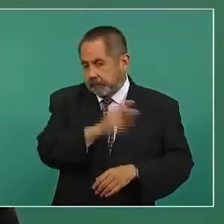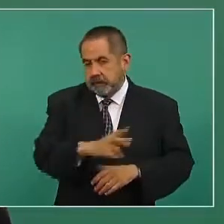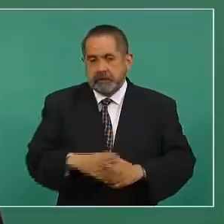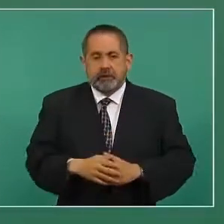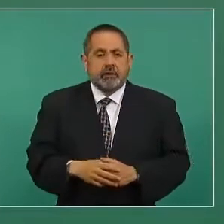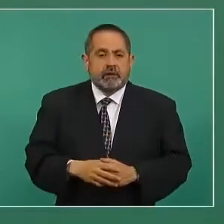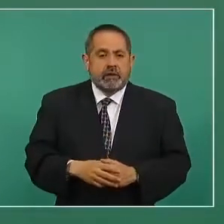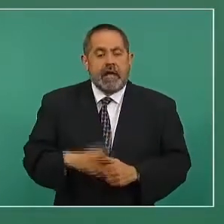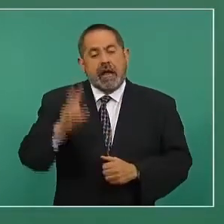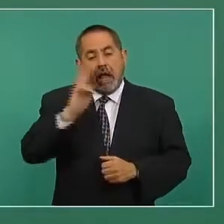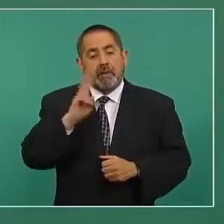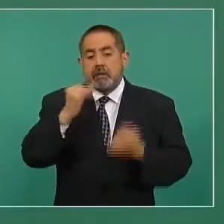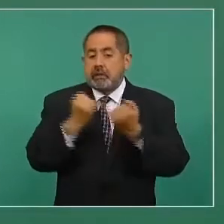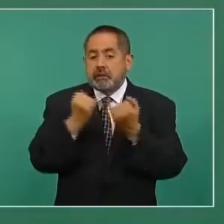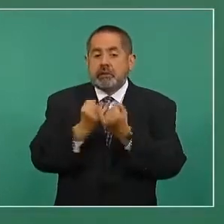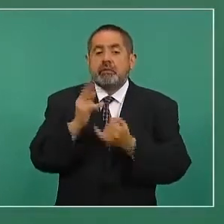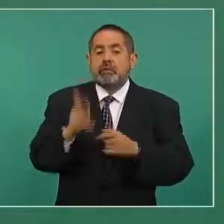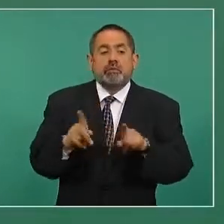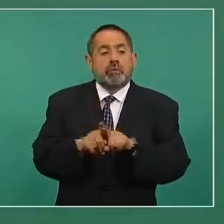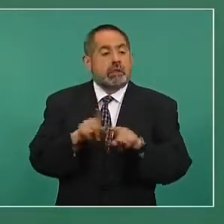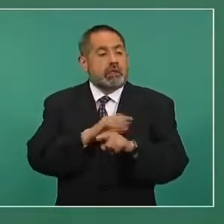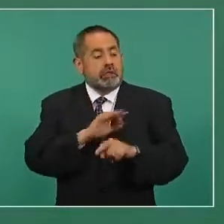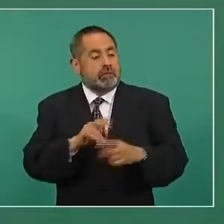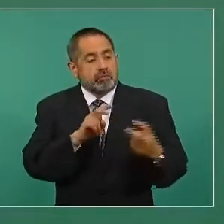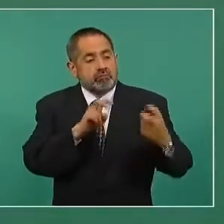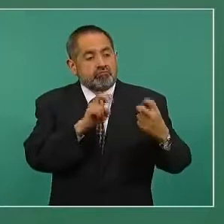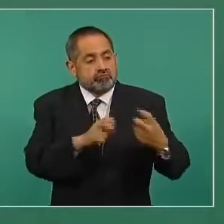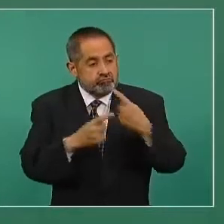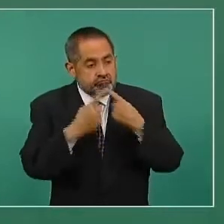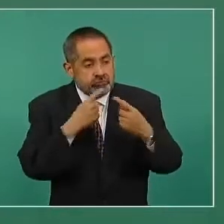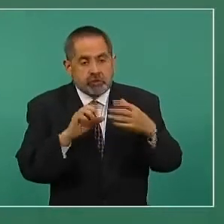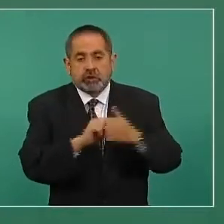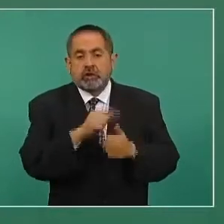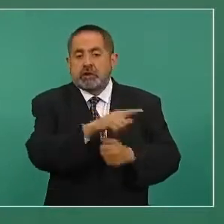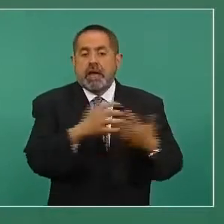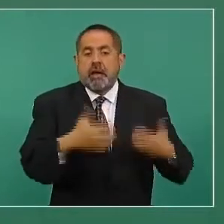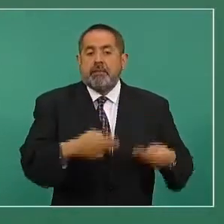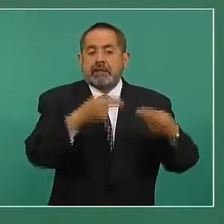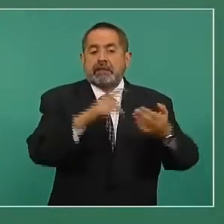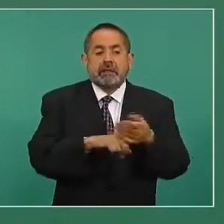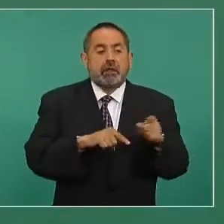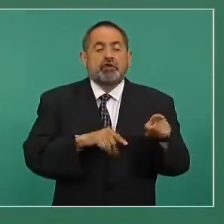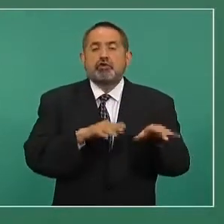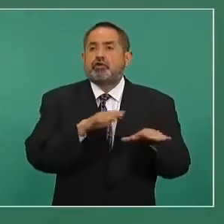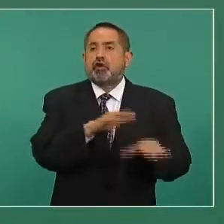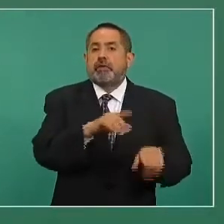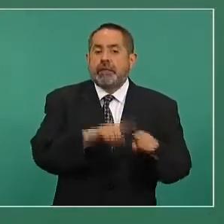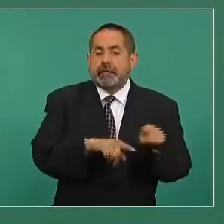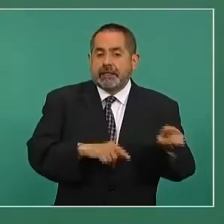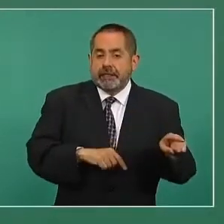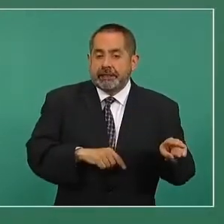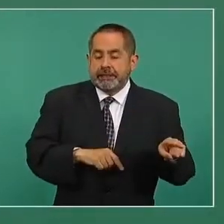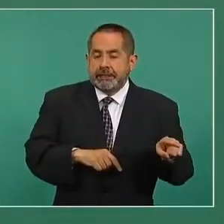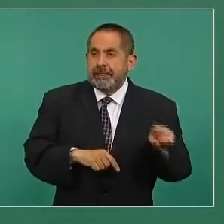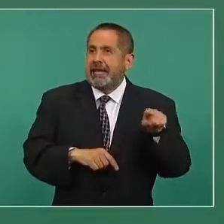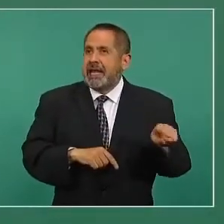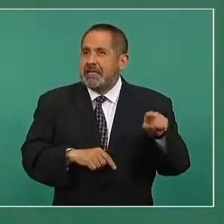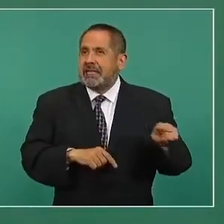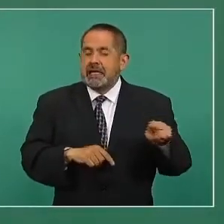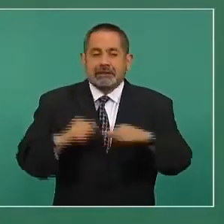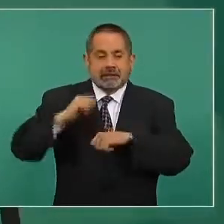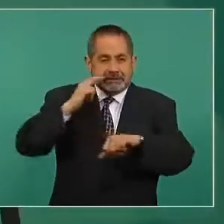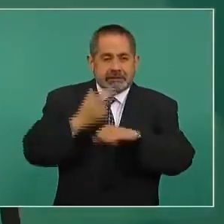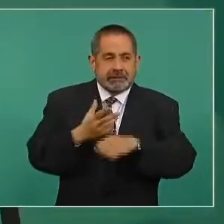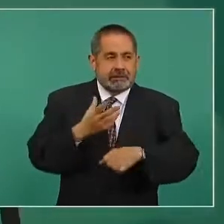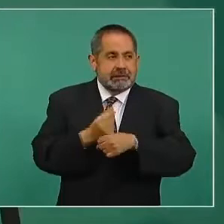Lo mismo vamos a hacer con las empresas que tienen el mantenimiento de